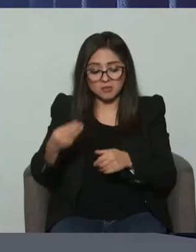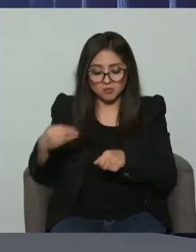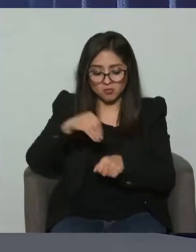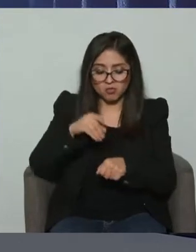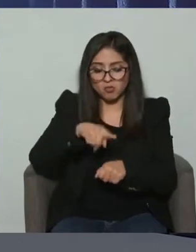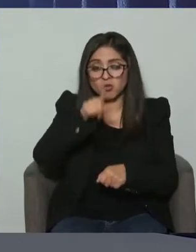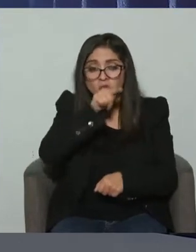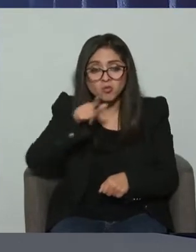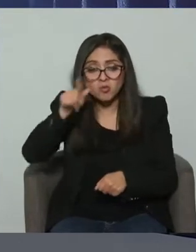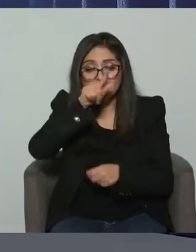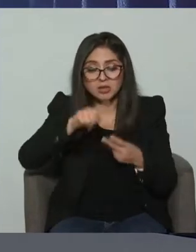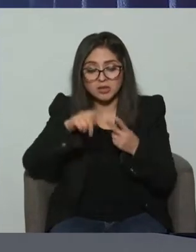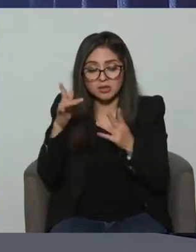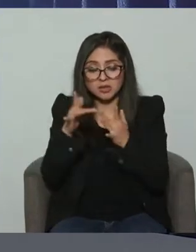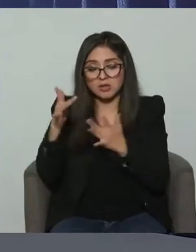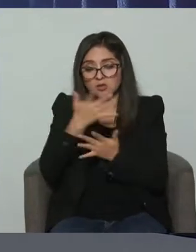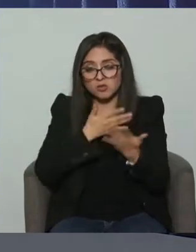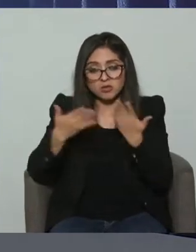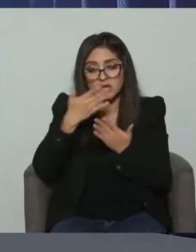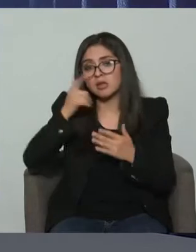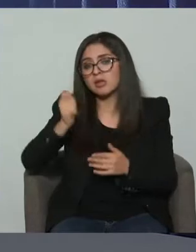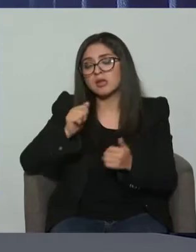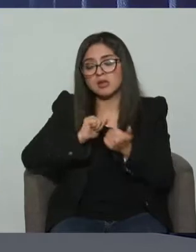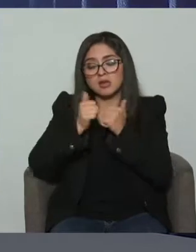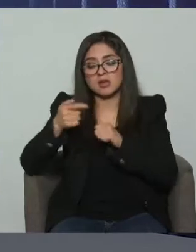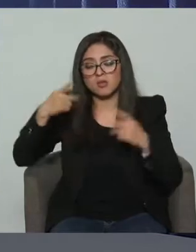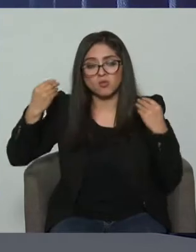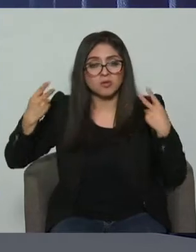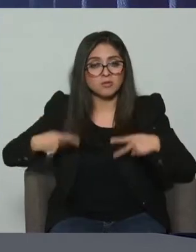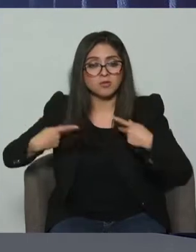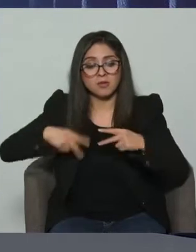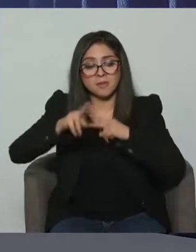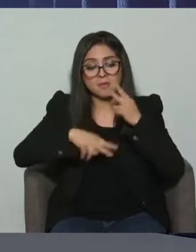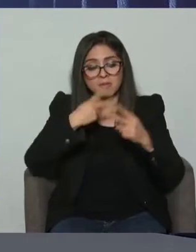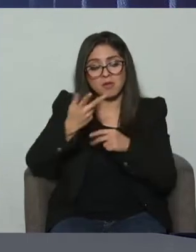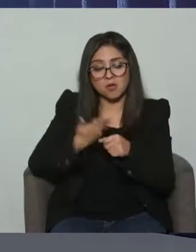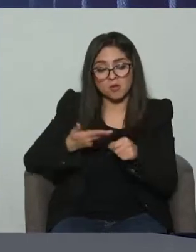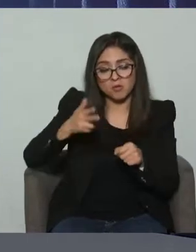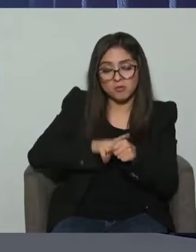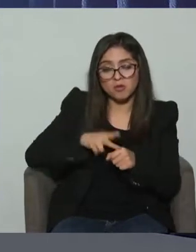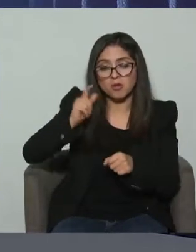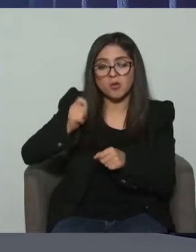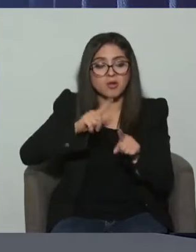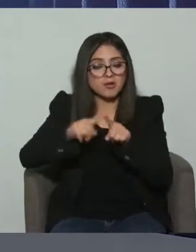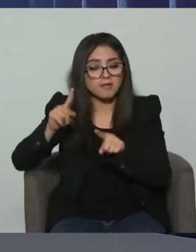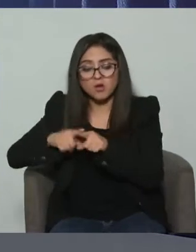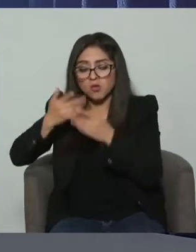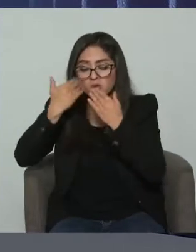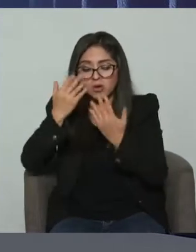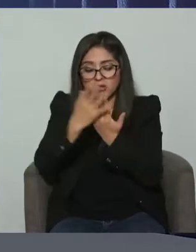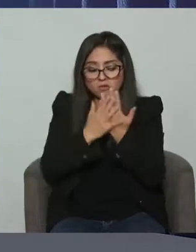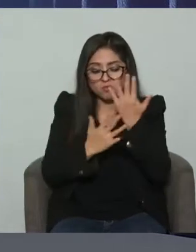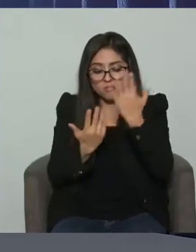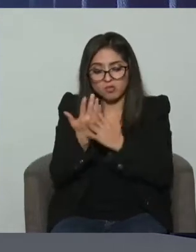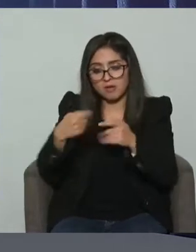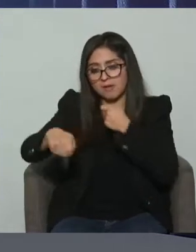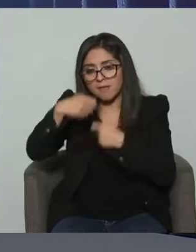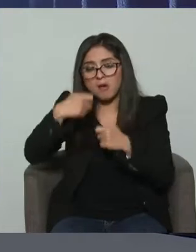redes sociales, en Facebook. Las personas acuden a las clínicas y a los hospitales y en algunas de ellas no hay guantes de látex o faltan medicamentos. Es